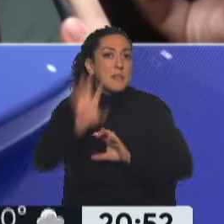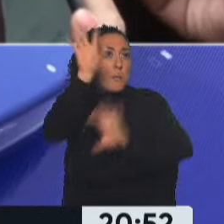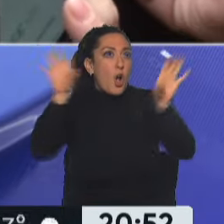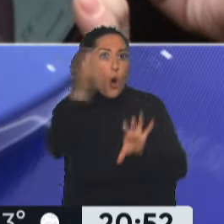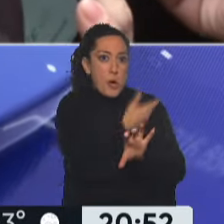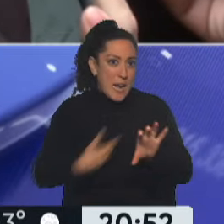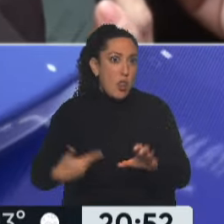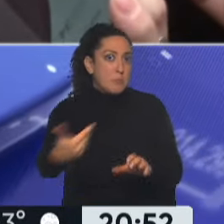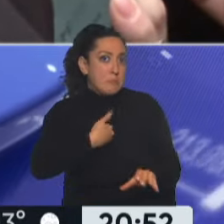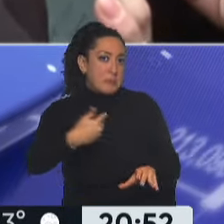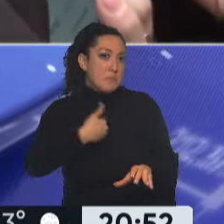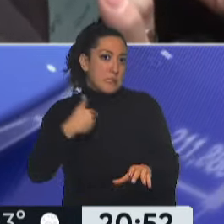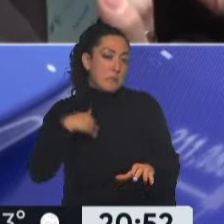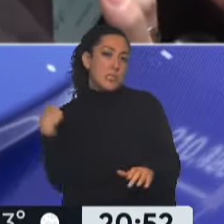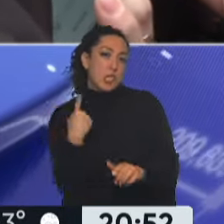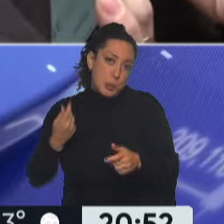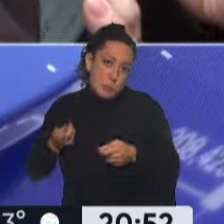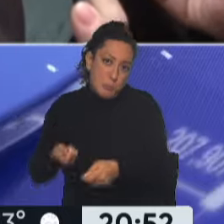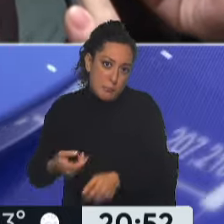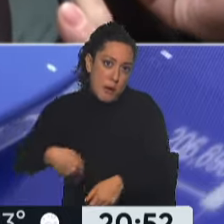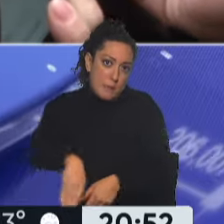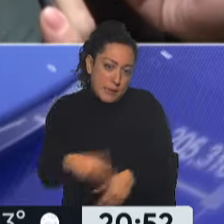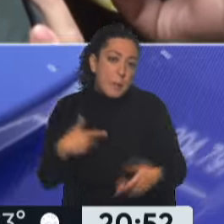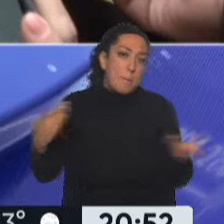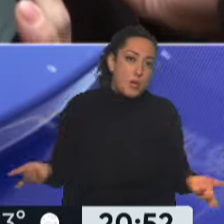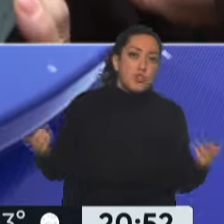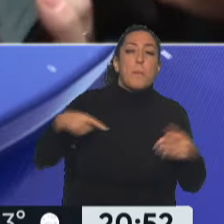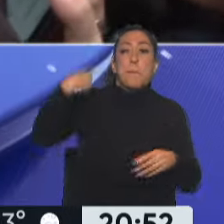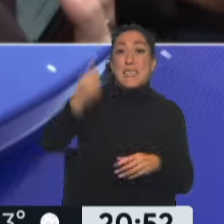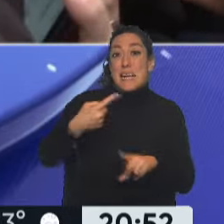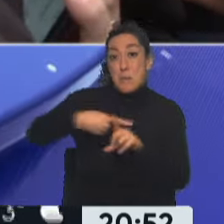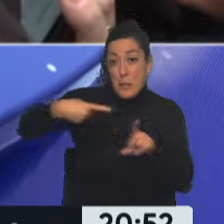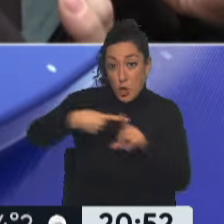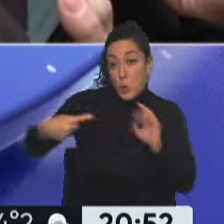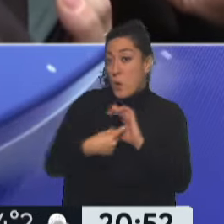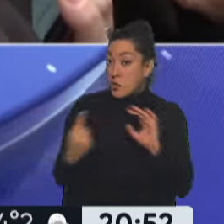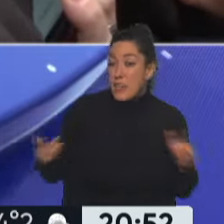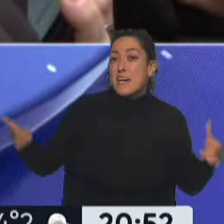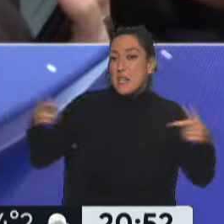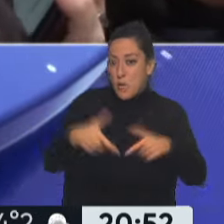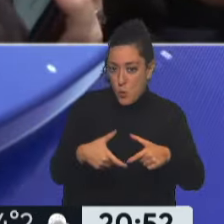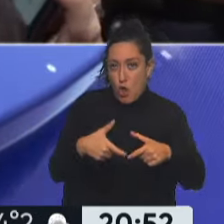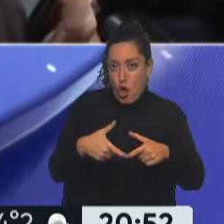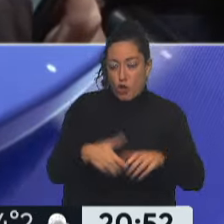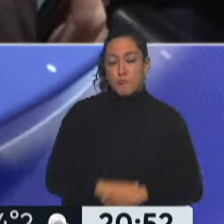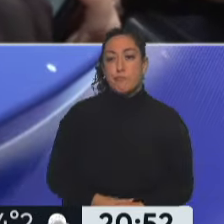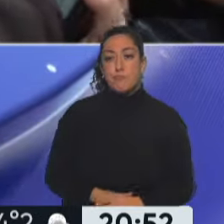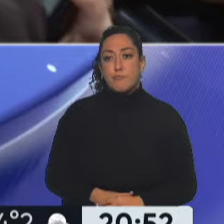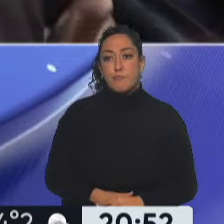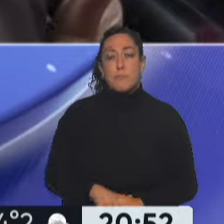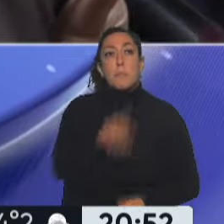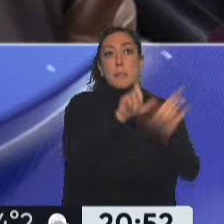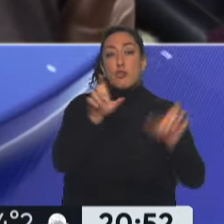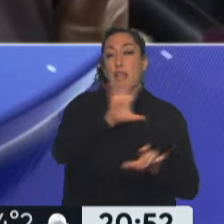gobernadores. Mañana vamos a tener una reunión con ellos al mediodía acá en Buenos Aires. Vienen